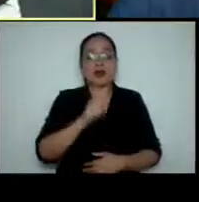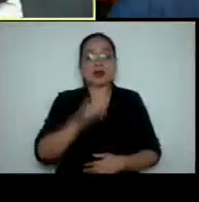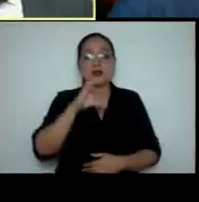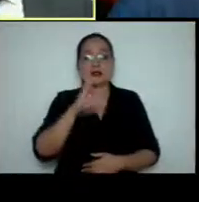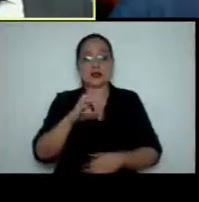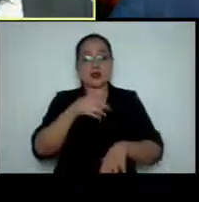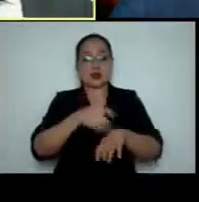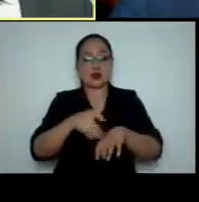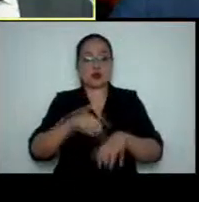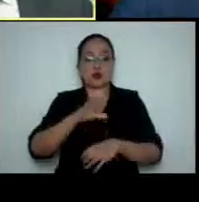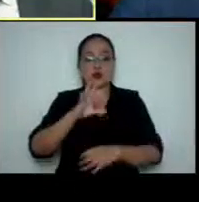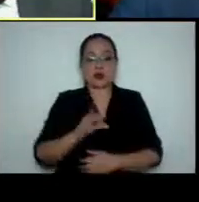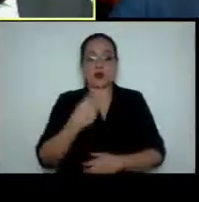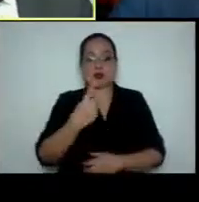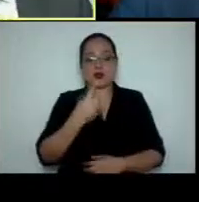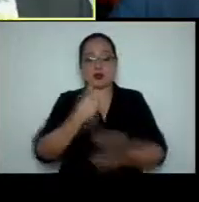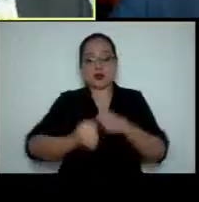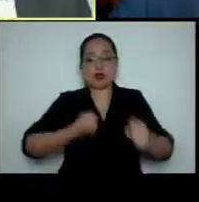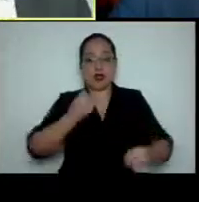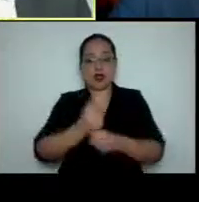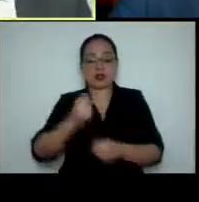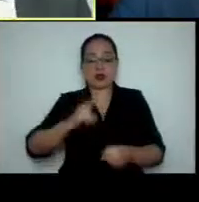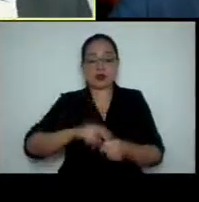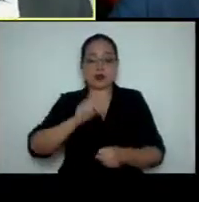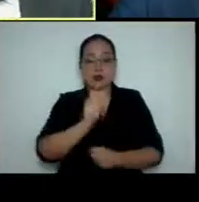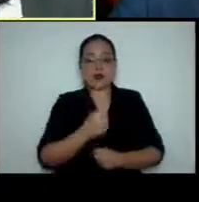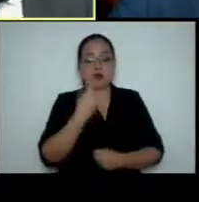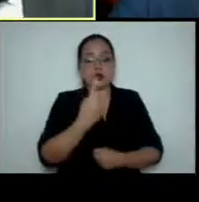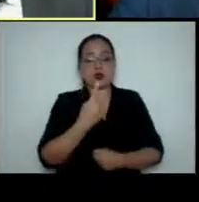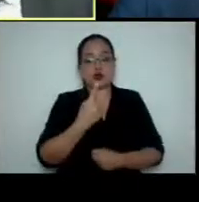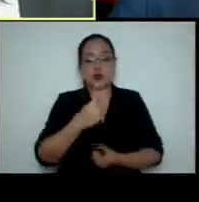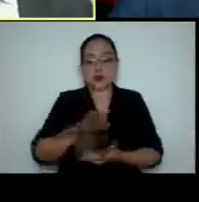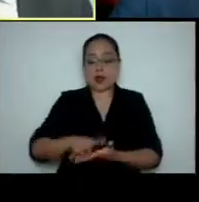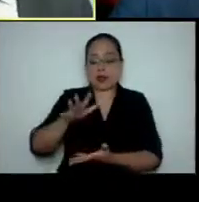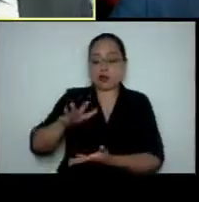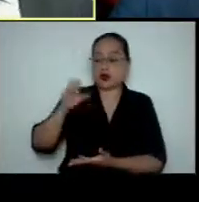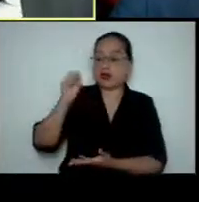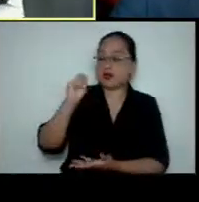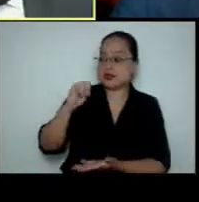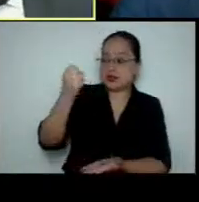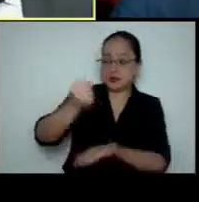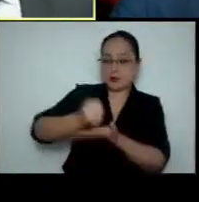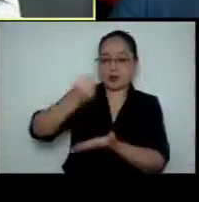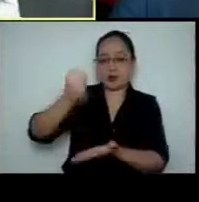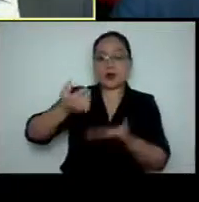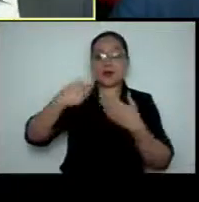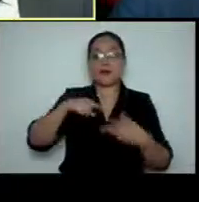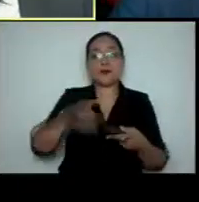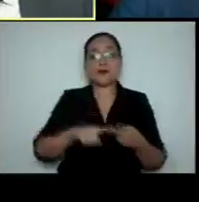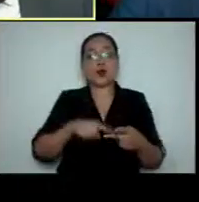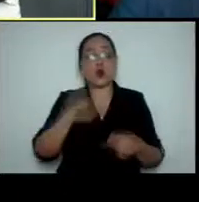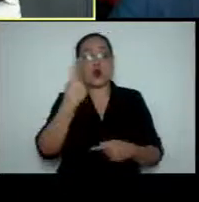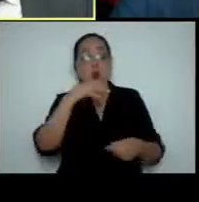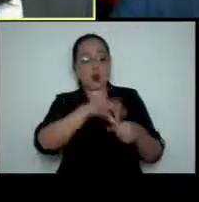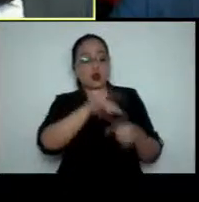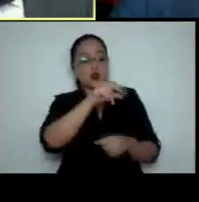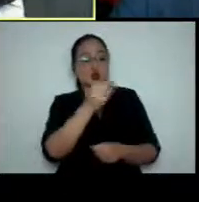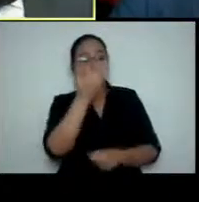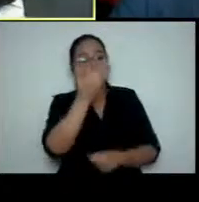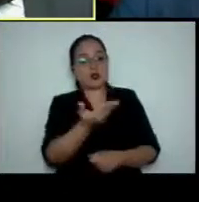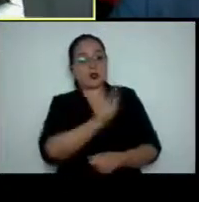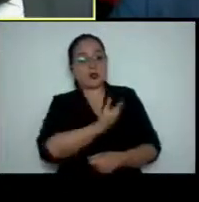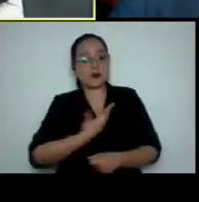central 41 de la presente anualidad se aprobó por mayoría con el voto en contra de usted, magistrado